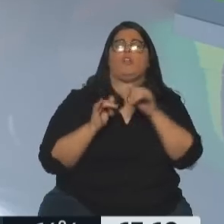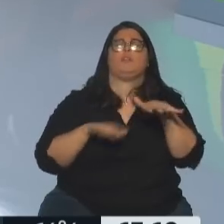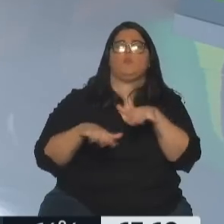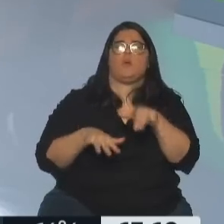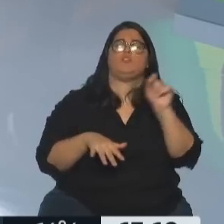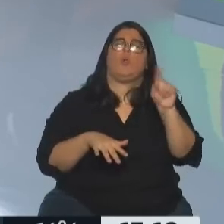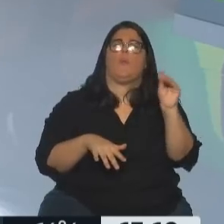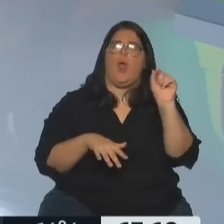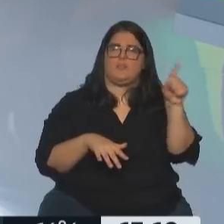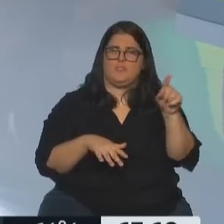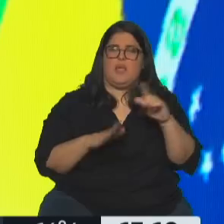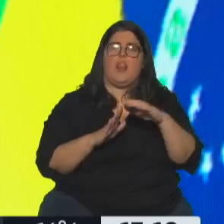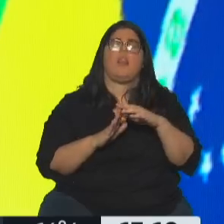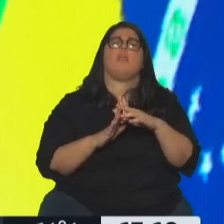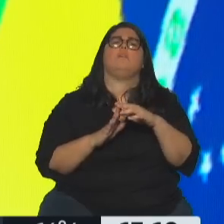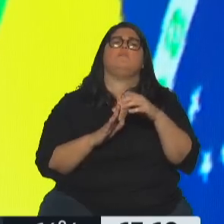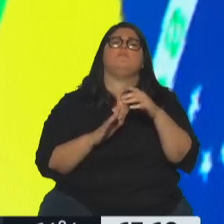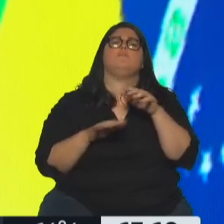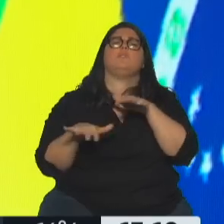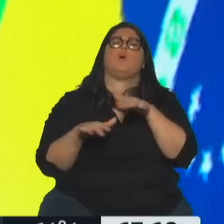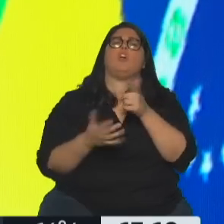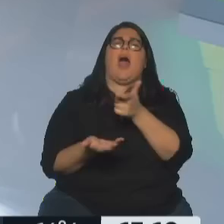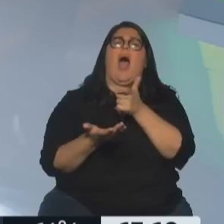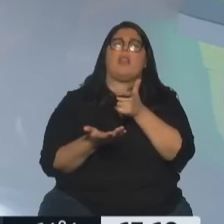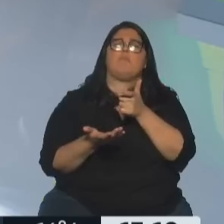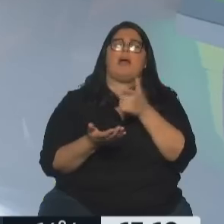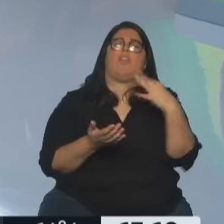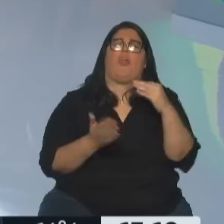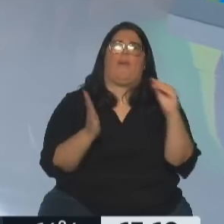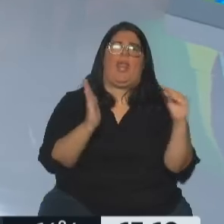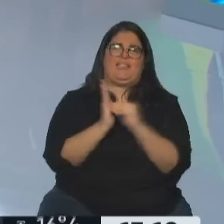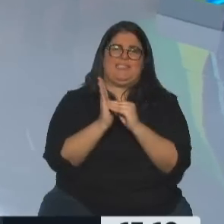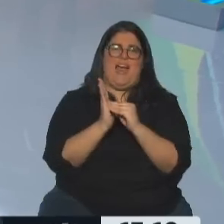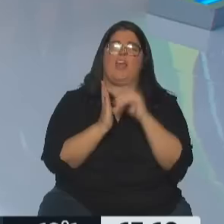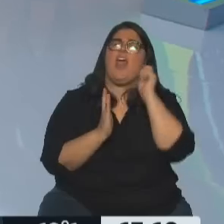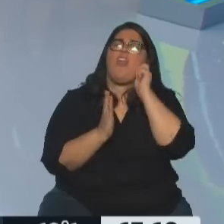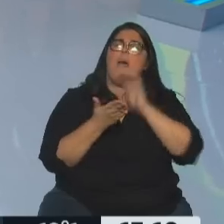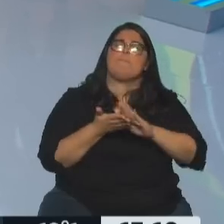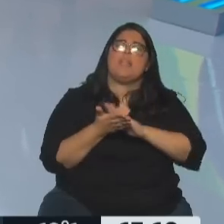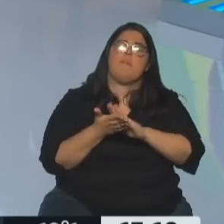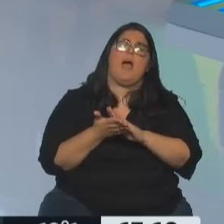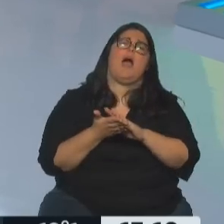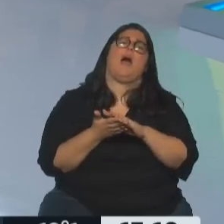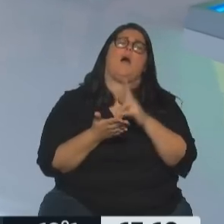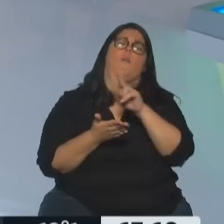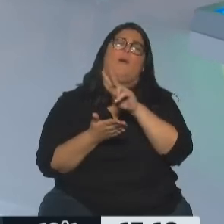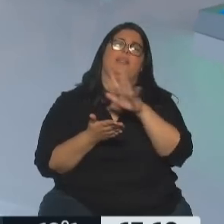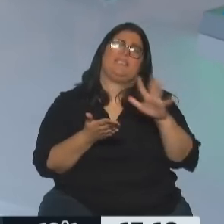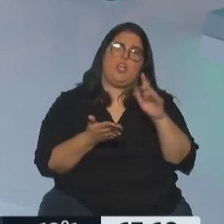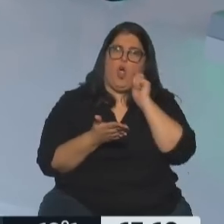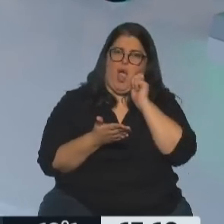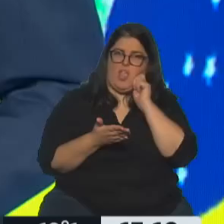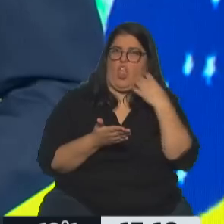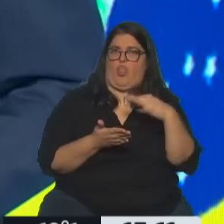el país vecino con la tenencia de armas de fuego. Deben ser registradas, la edad mínima para poseerlas es de 25, se